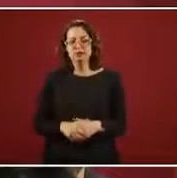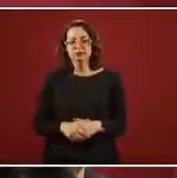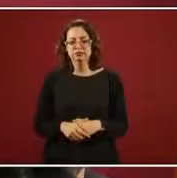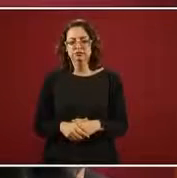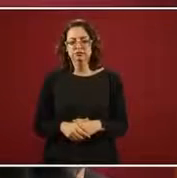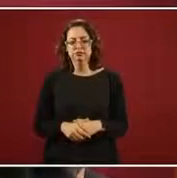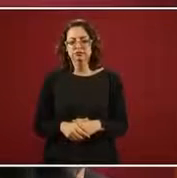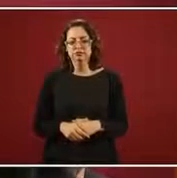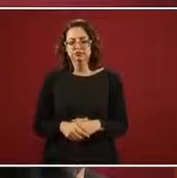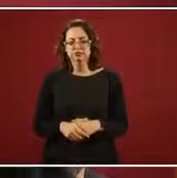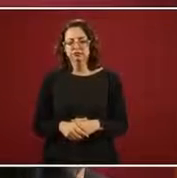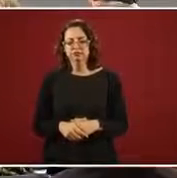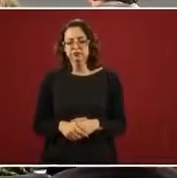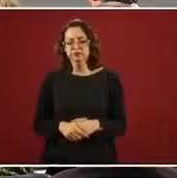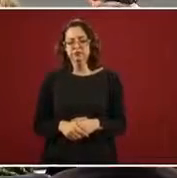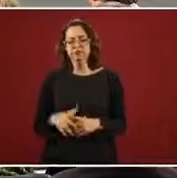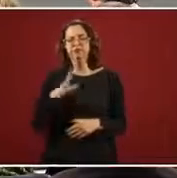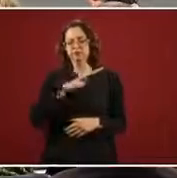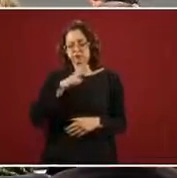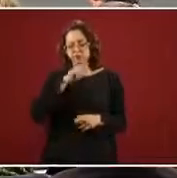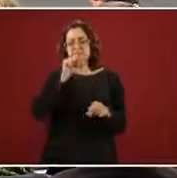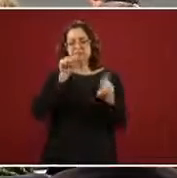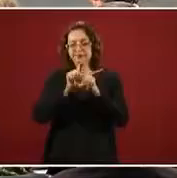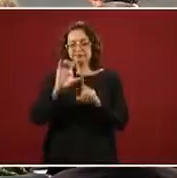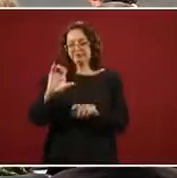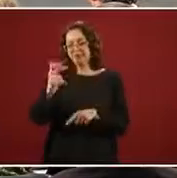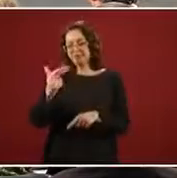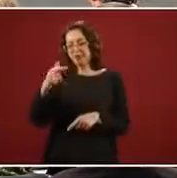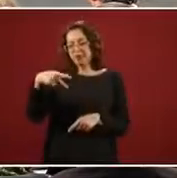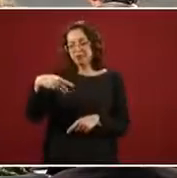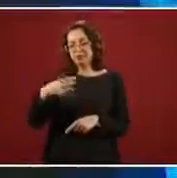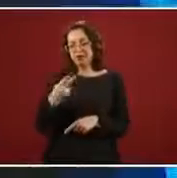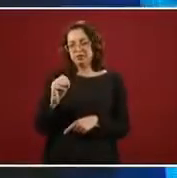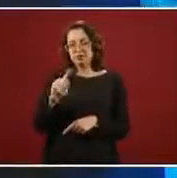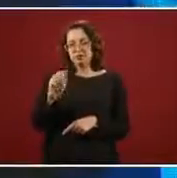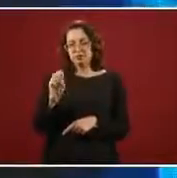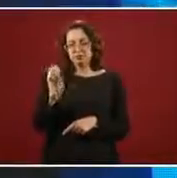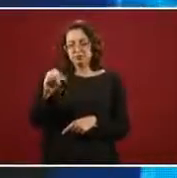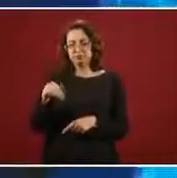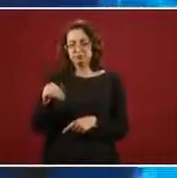Aquí está Champotón, que no aparece.